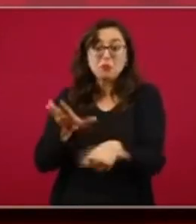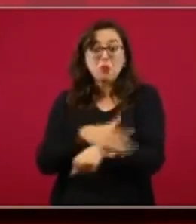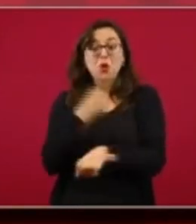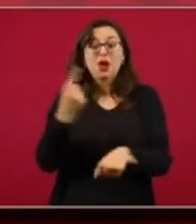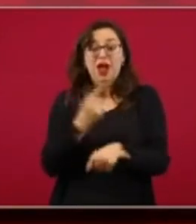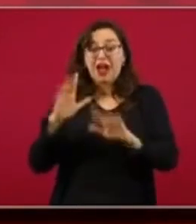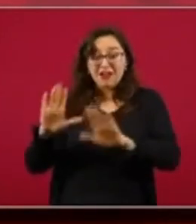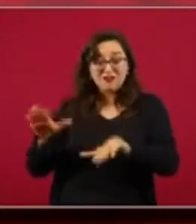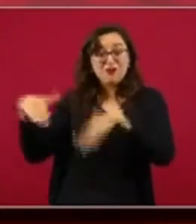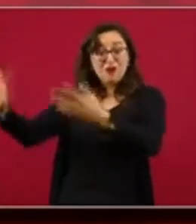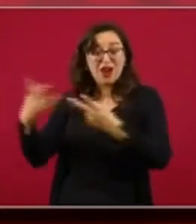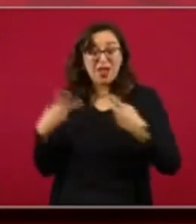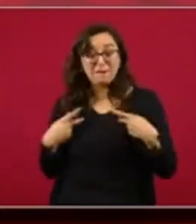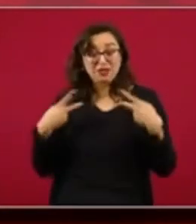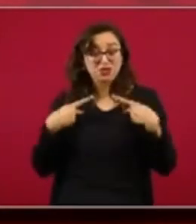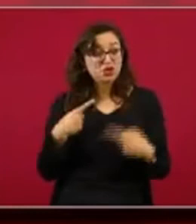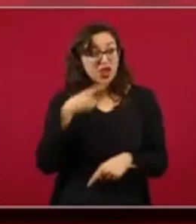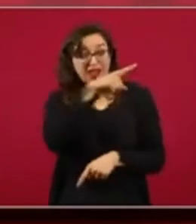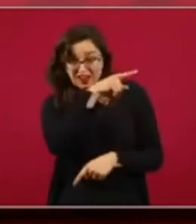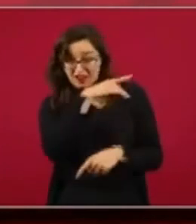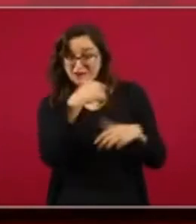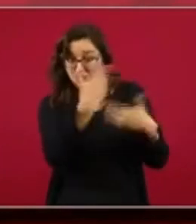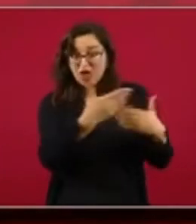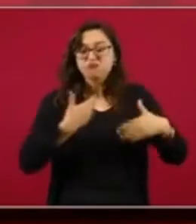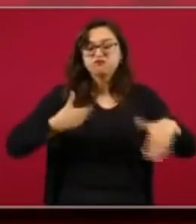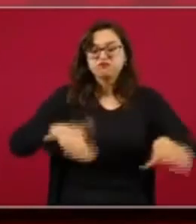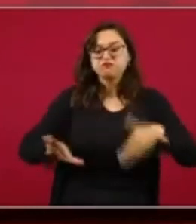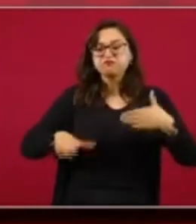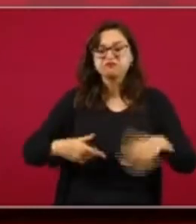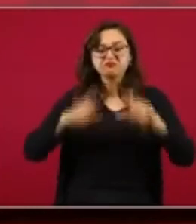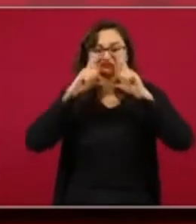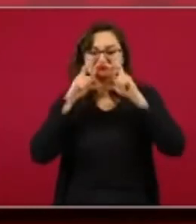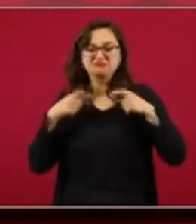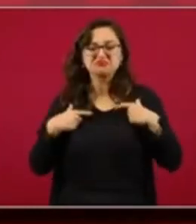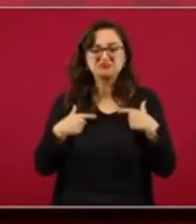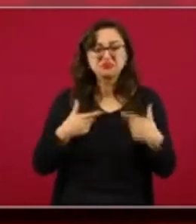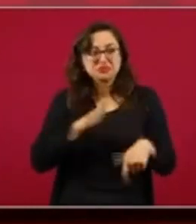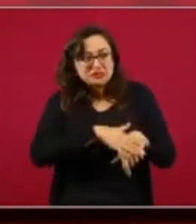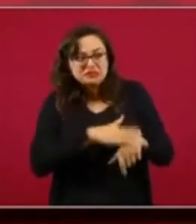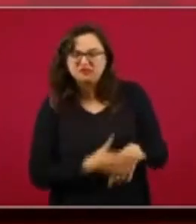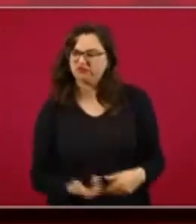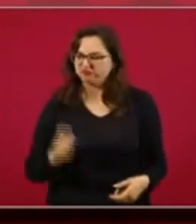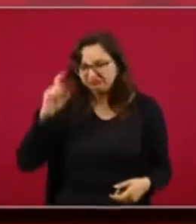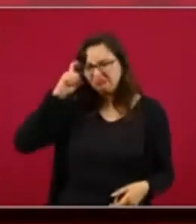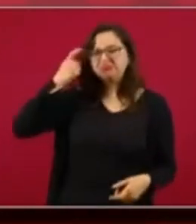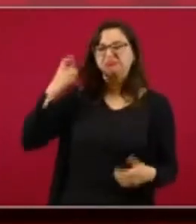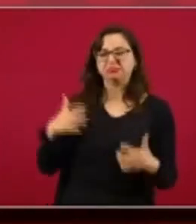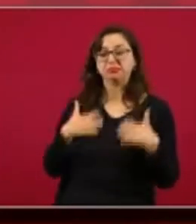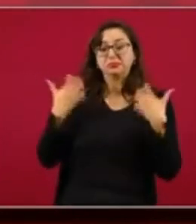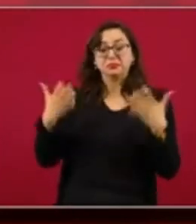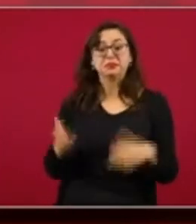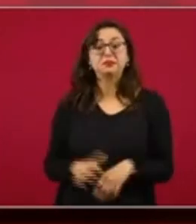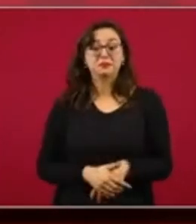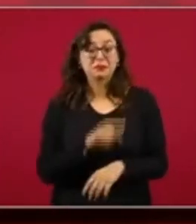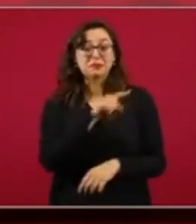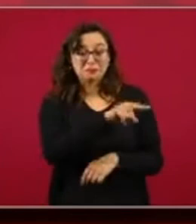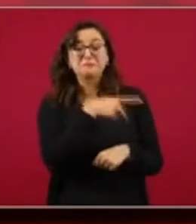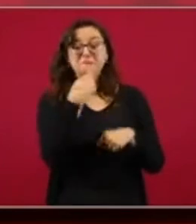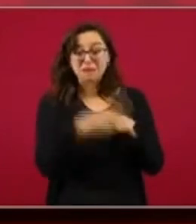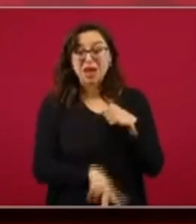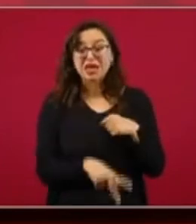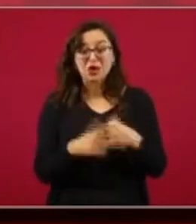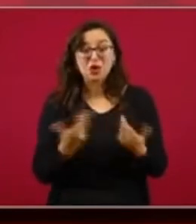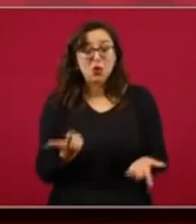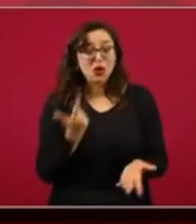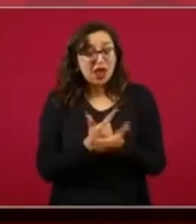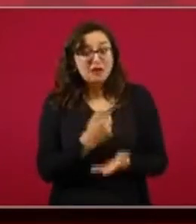ciudadano o ciudadana de Correo Mayor que acaba usted de ver sin cubrebocas y que se enoja si se le dicen, corre grave riesgo. Entonces,